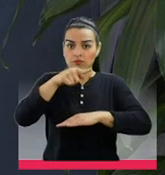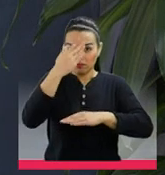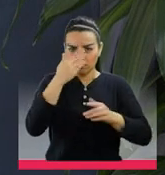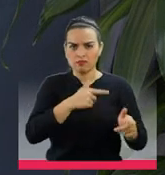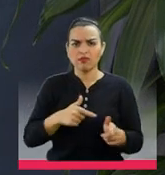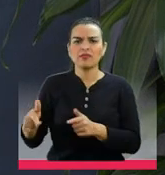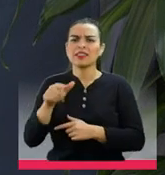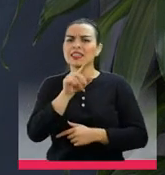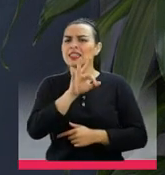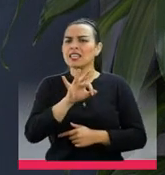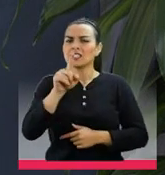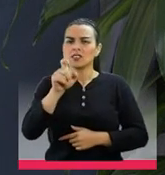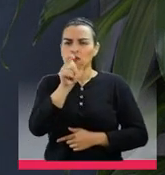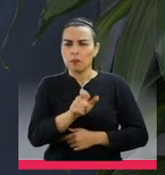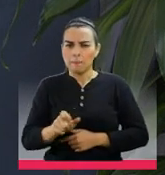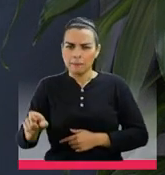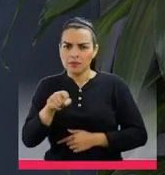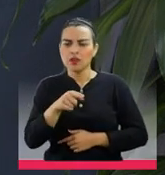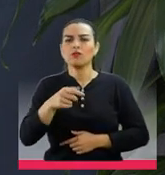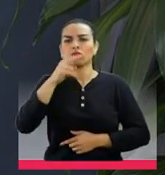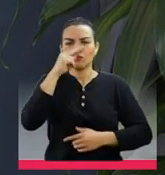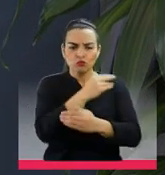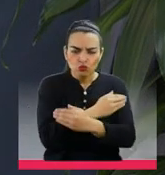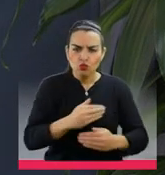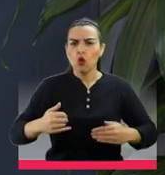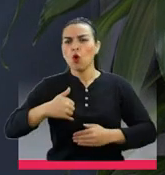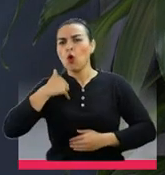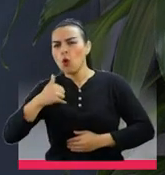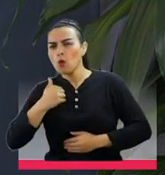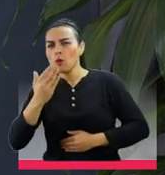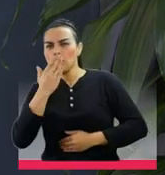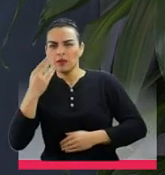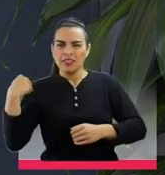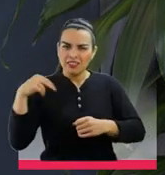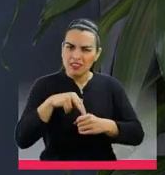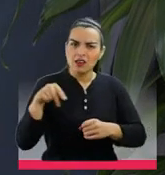y población indígena, el país no se recupera de esta situación.